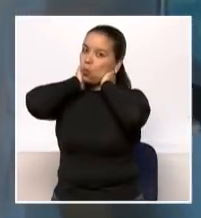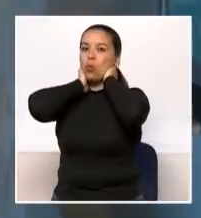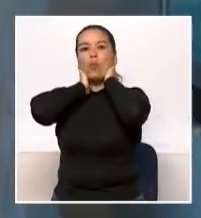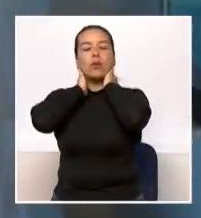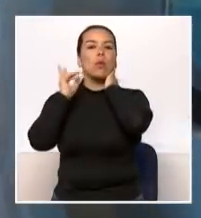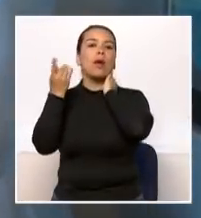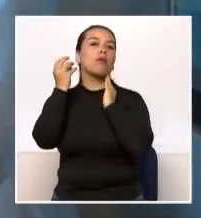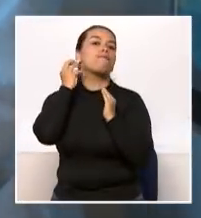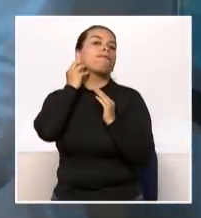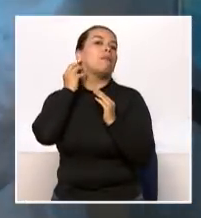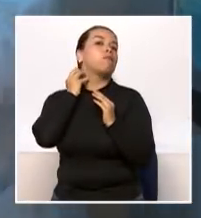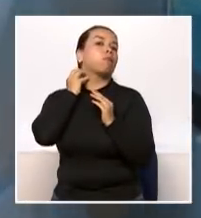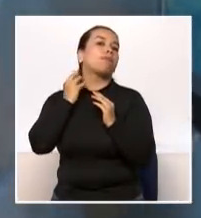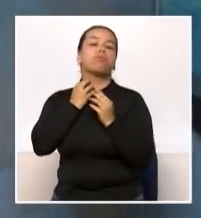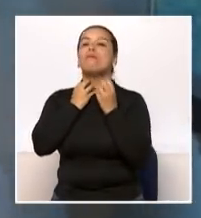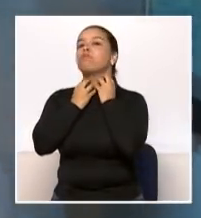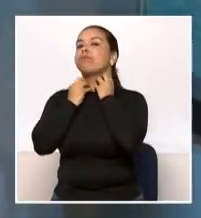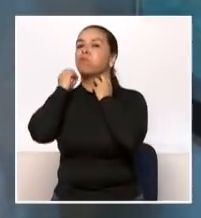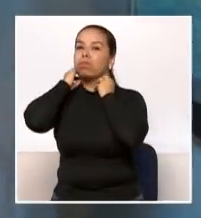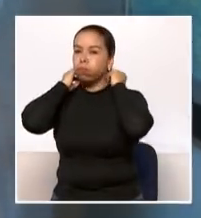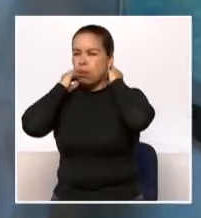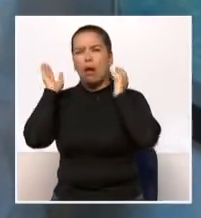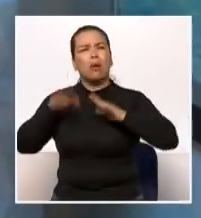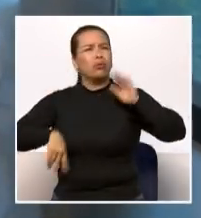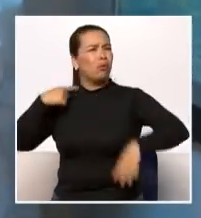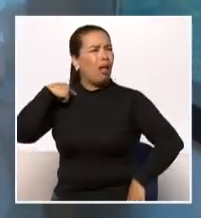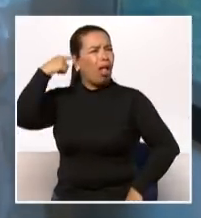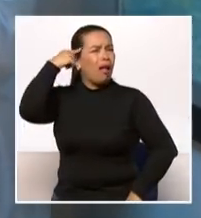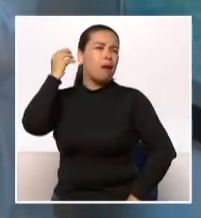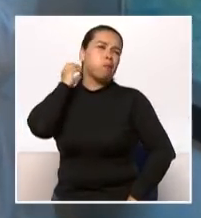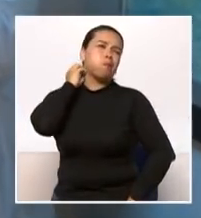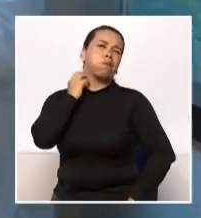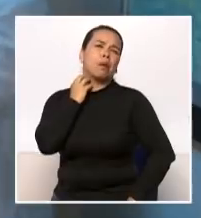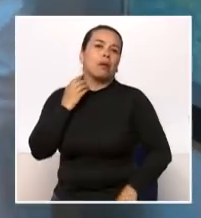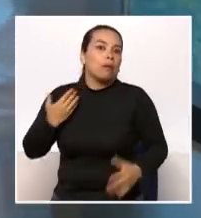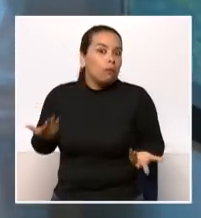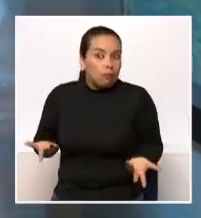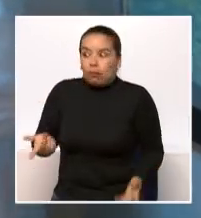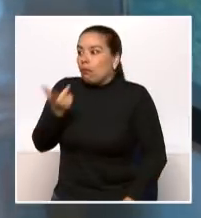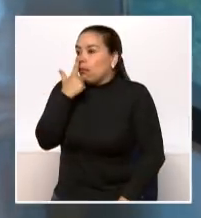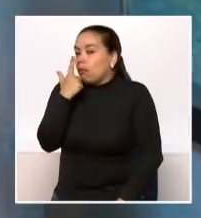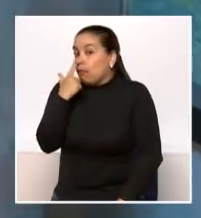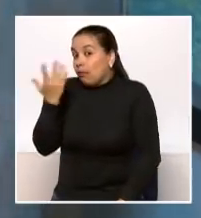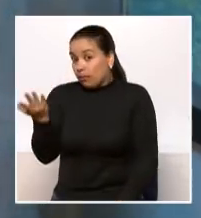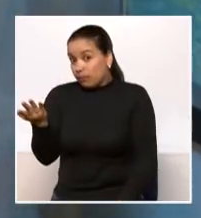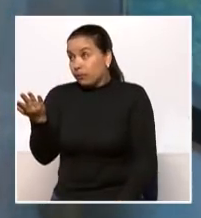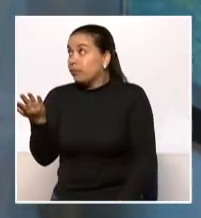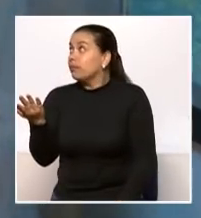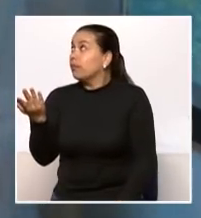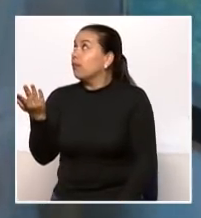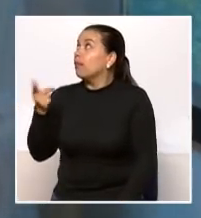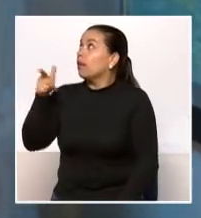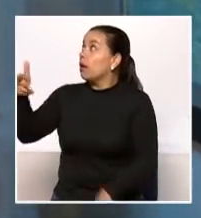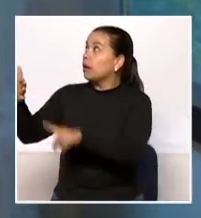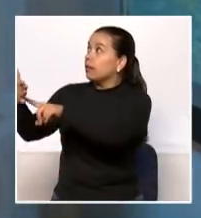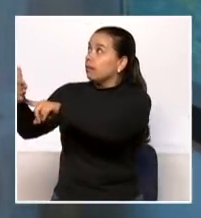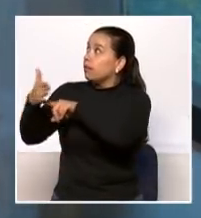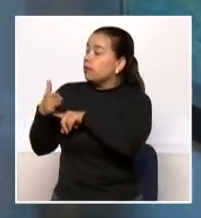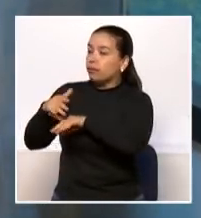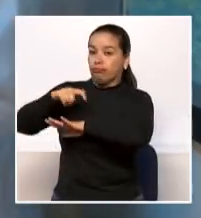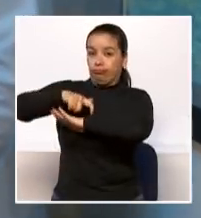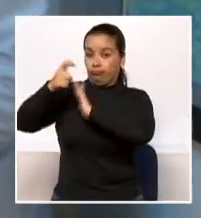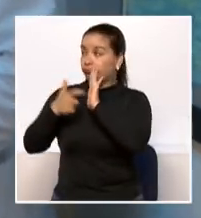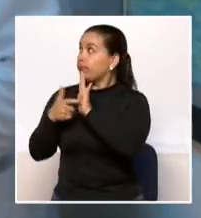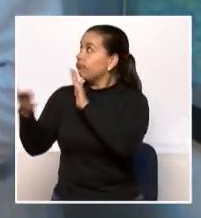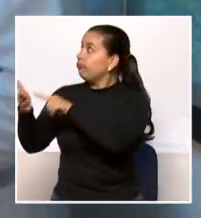que no tenga masas, que la gente consulta tanto, es que tengo unos ganglios en el cuello. Hay que mirarlos. Entonces ahí se le está haciendo todo este método